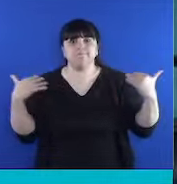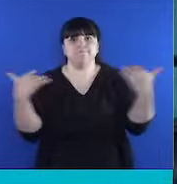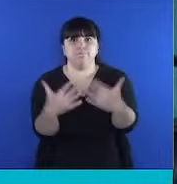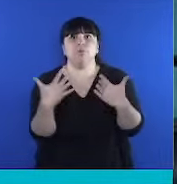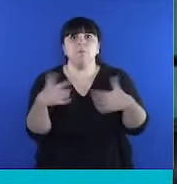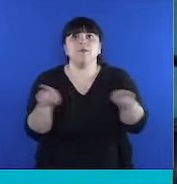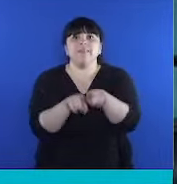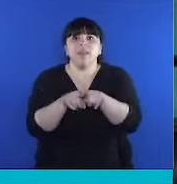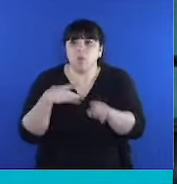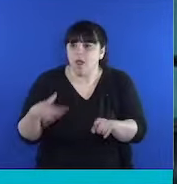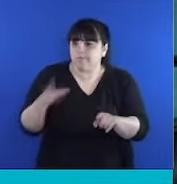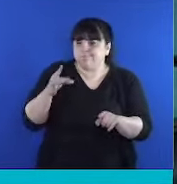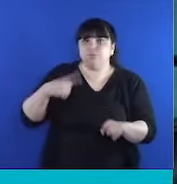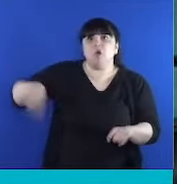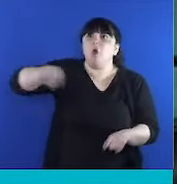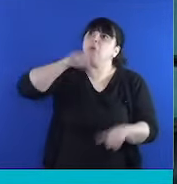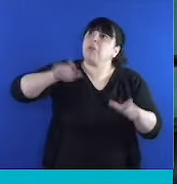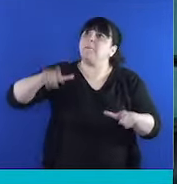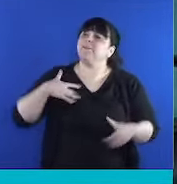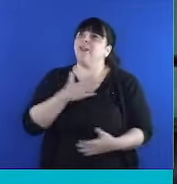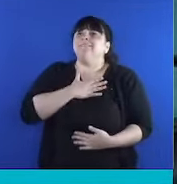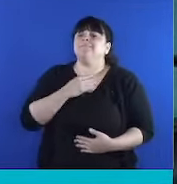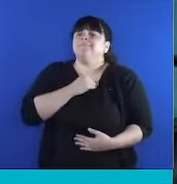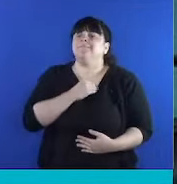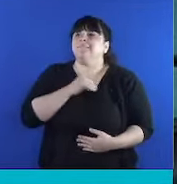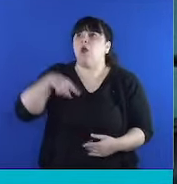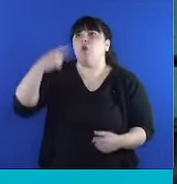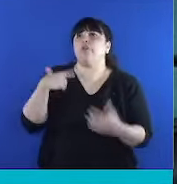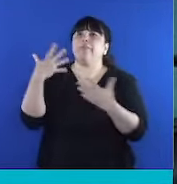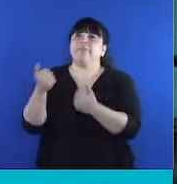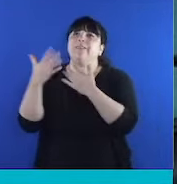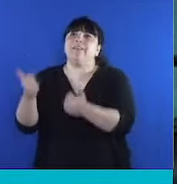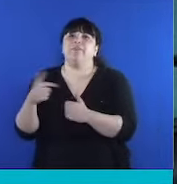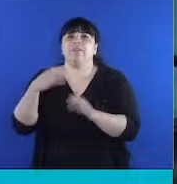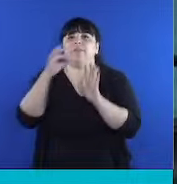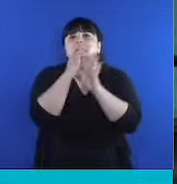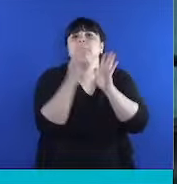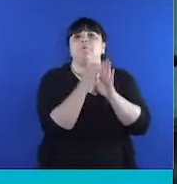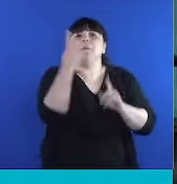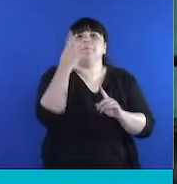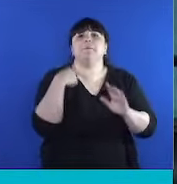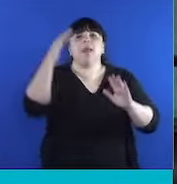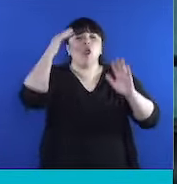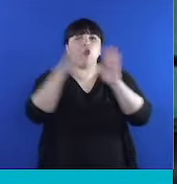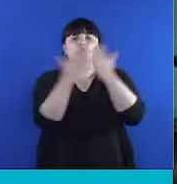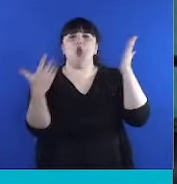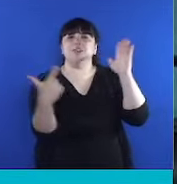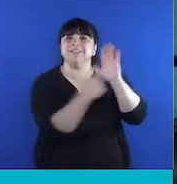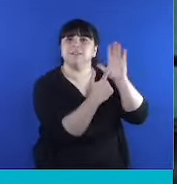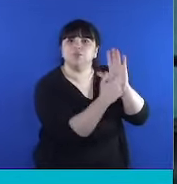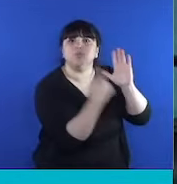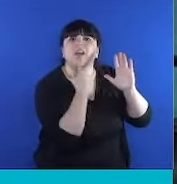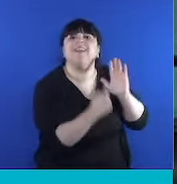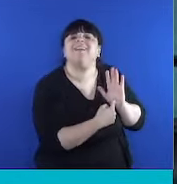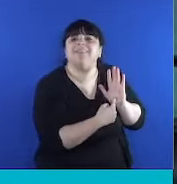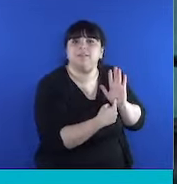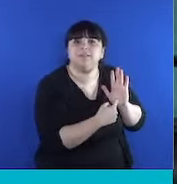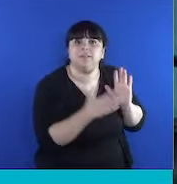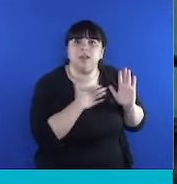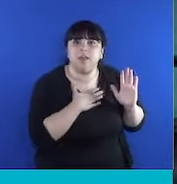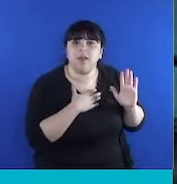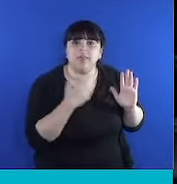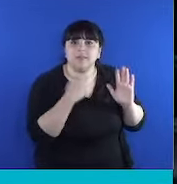mismo apego que tiene para otras cosas, para defender la primer cláusula transitoria de la Constitución que reivindica de